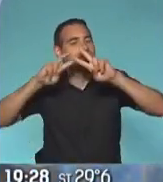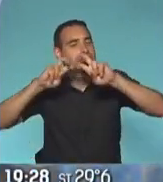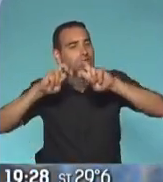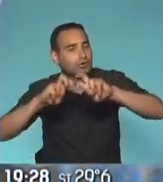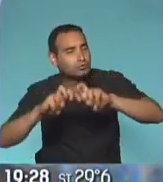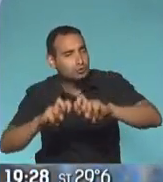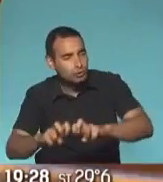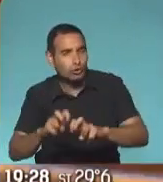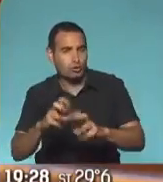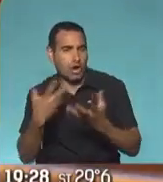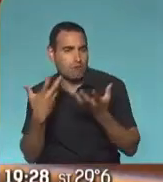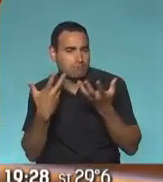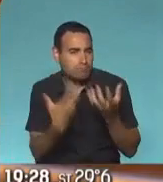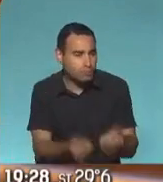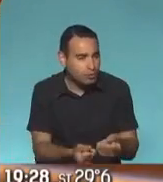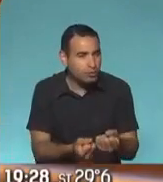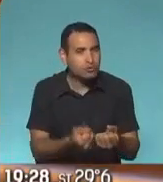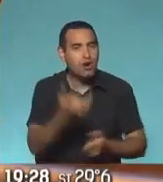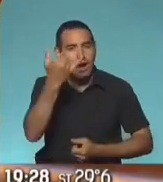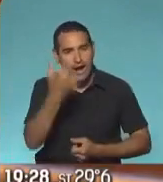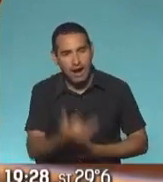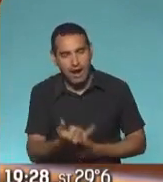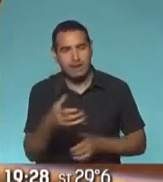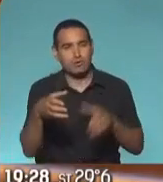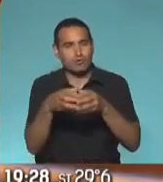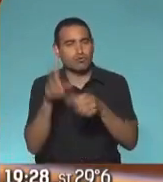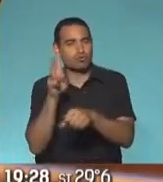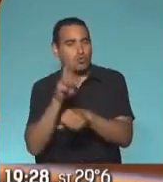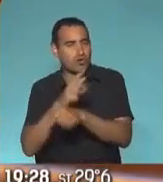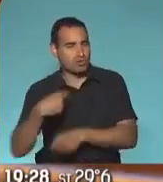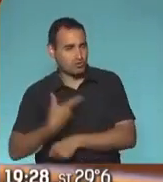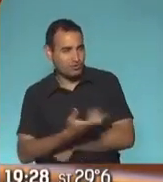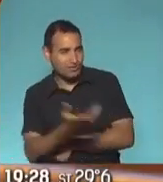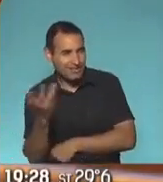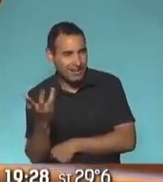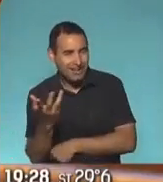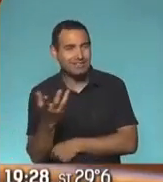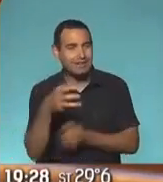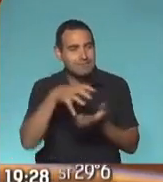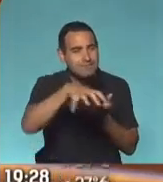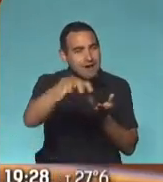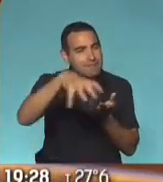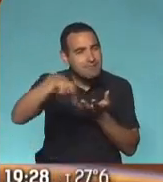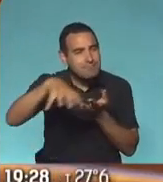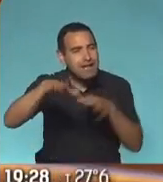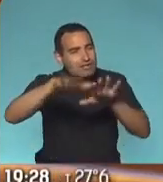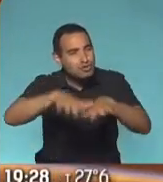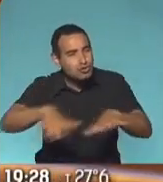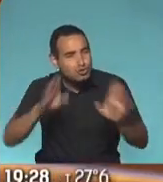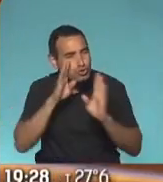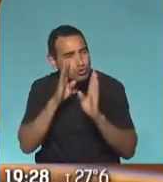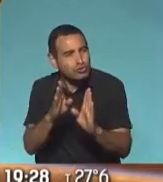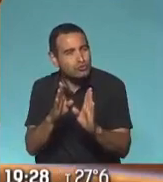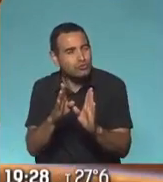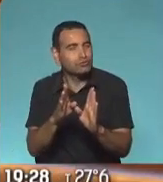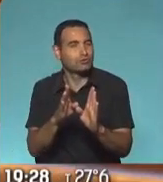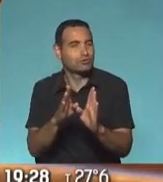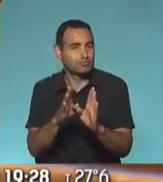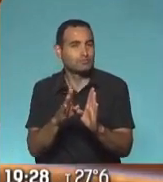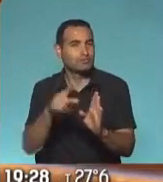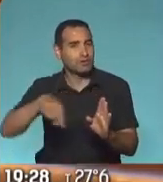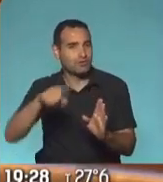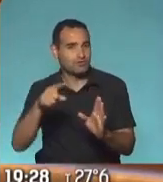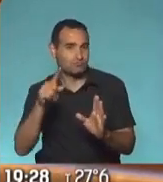penal, contención, aparece seguridad social, las áreas de niñez en lo que respecta